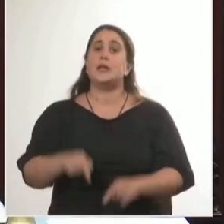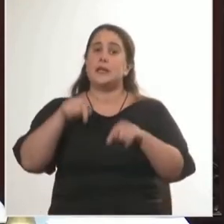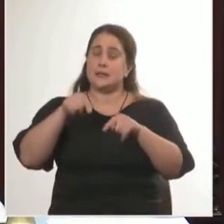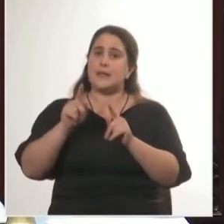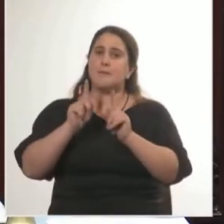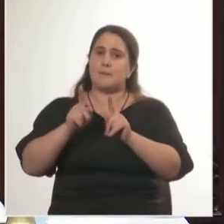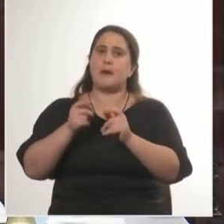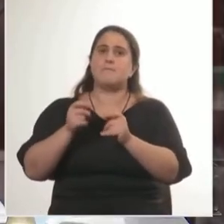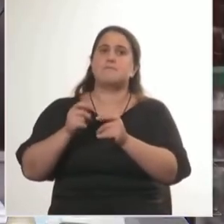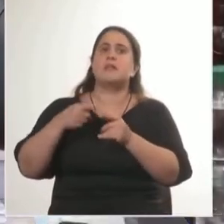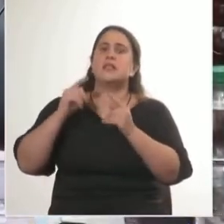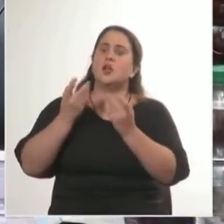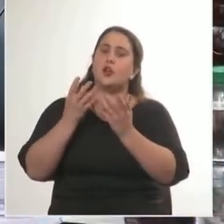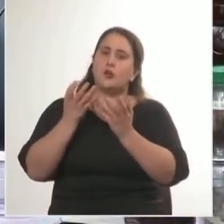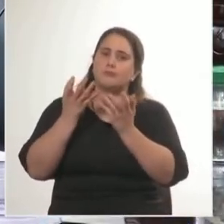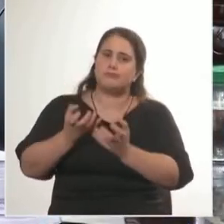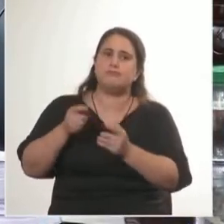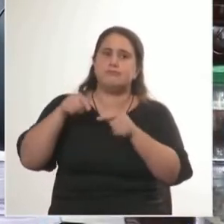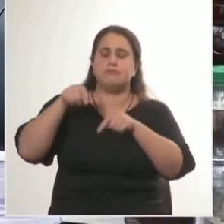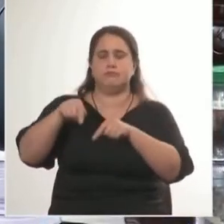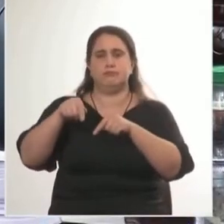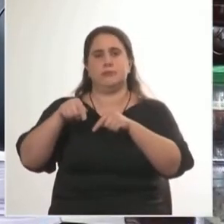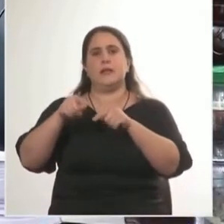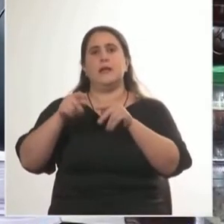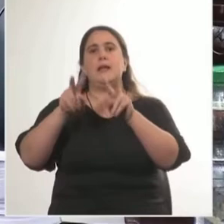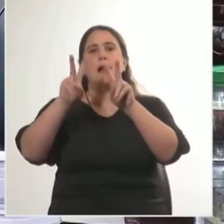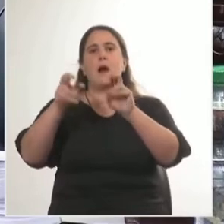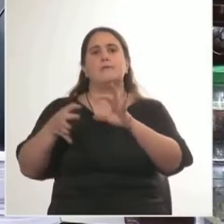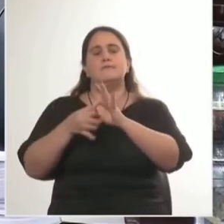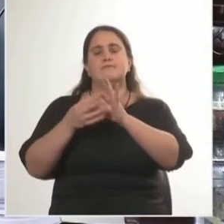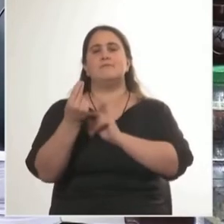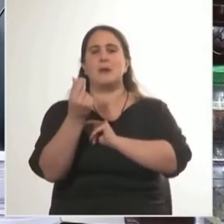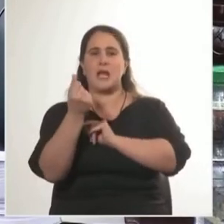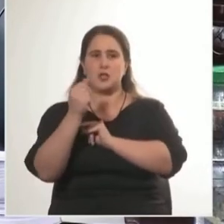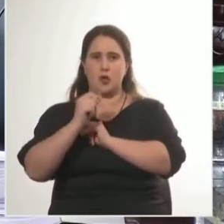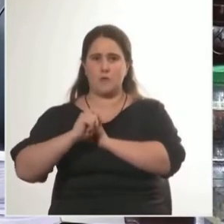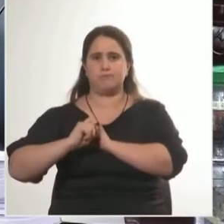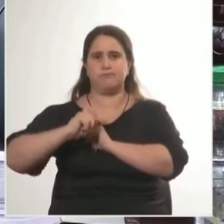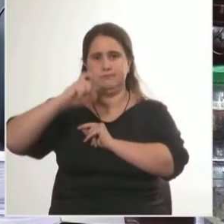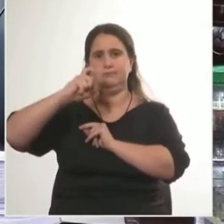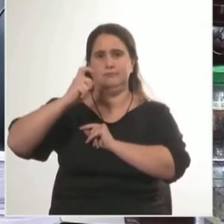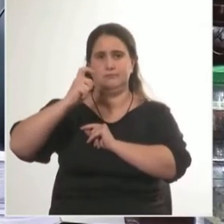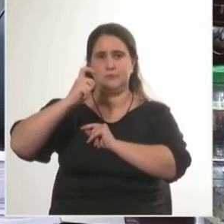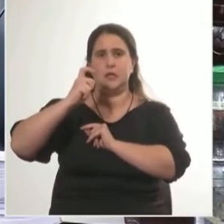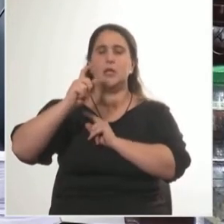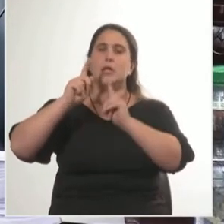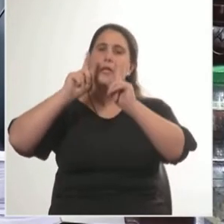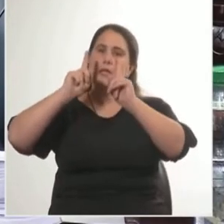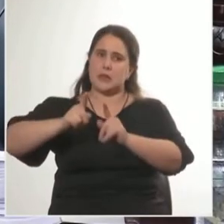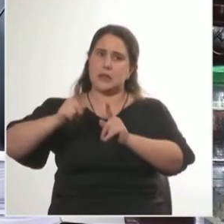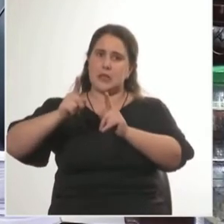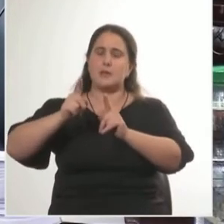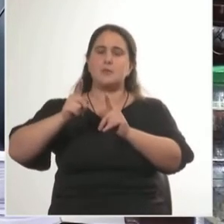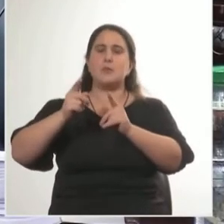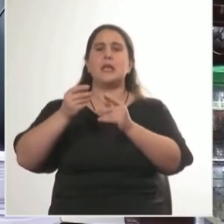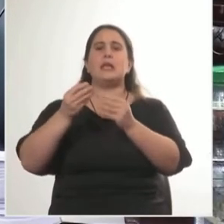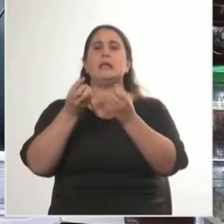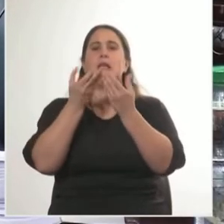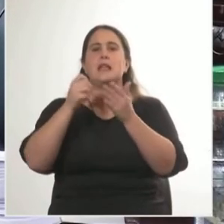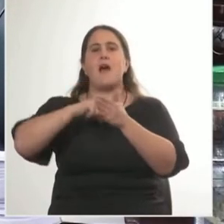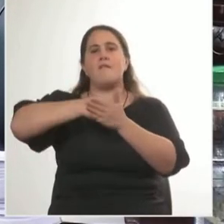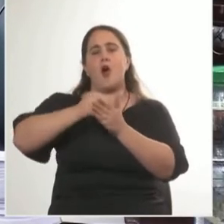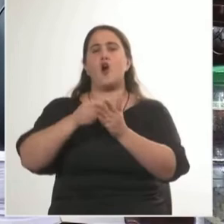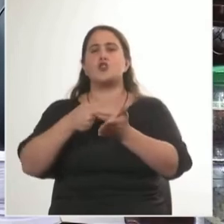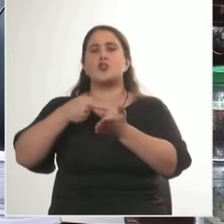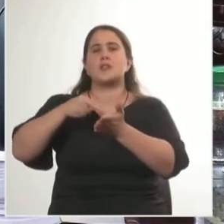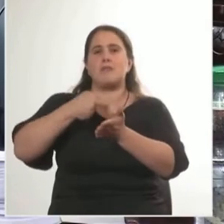más sobre el que quiero trabajar, que es justamente el vinculado a los precios y la inflación. Y también a cómo se ha comportado el Banco